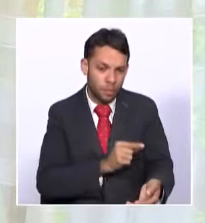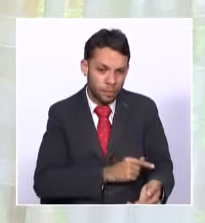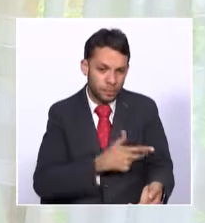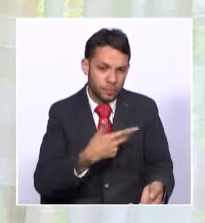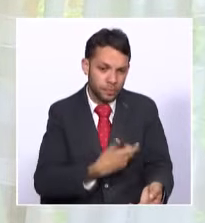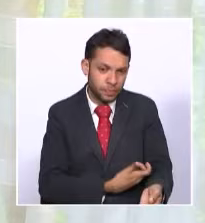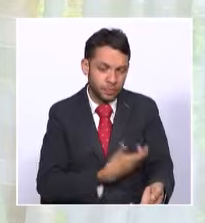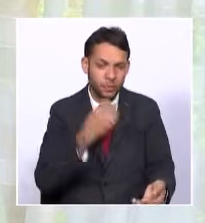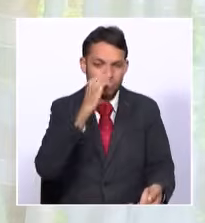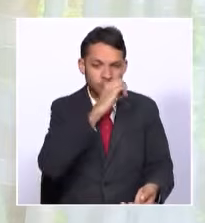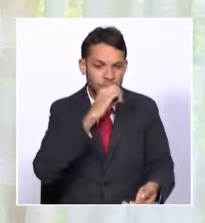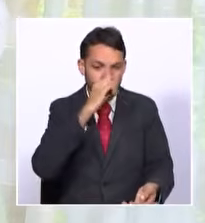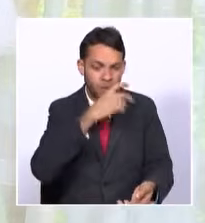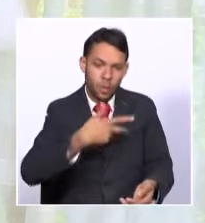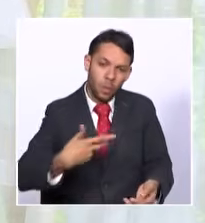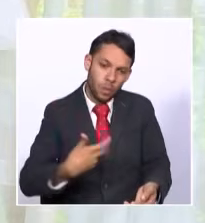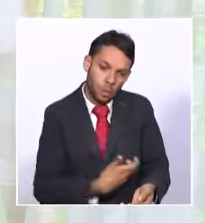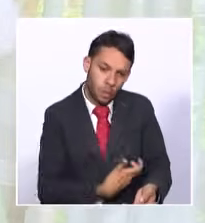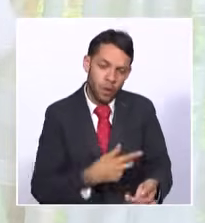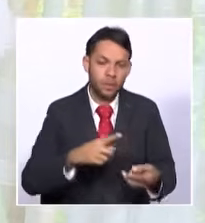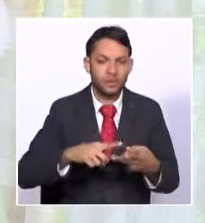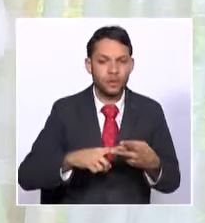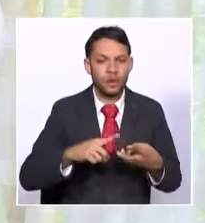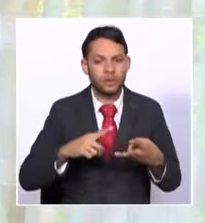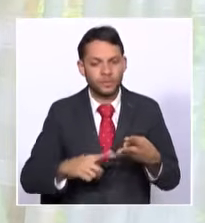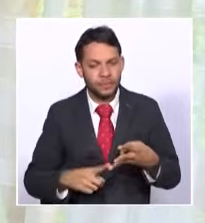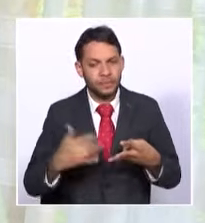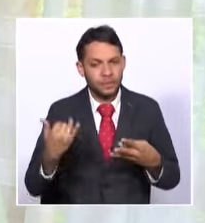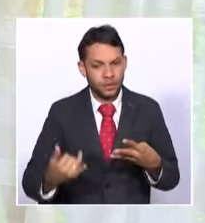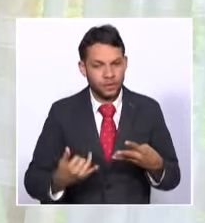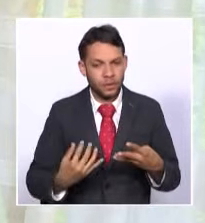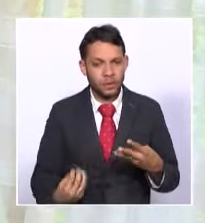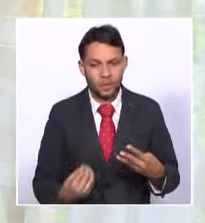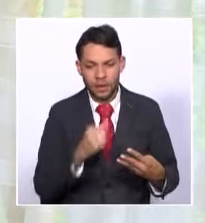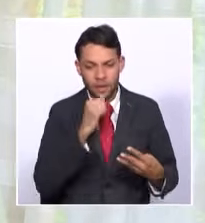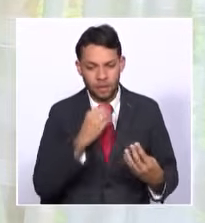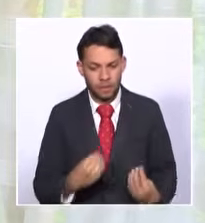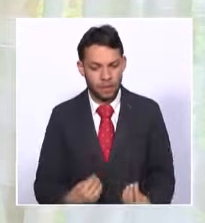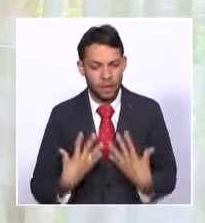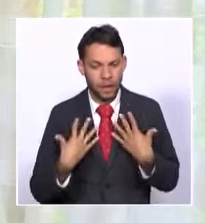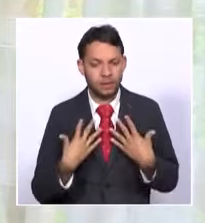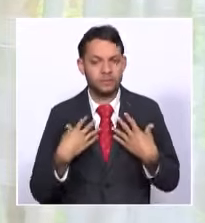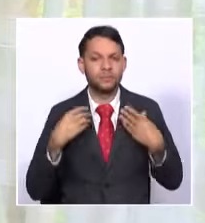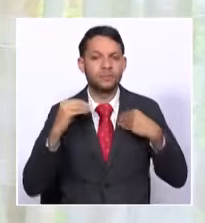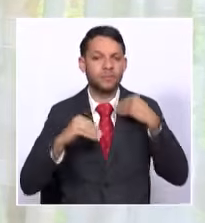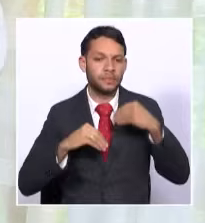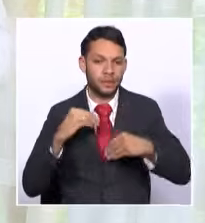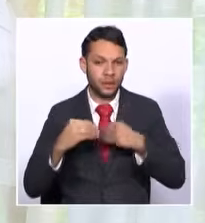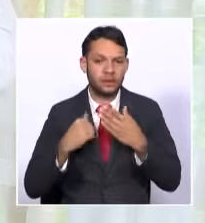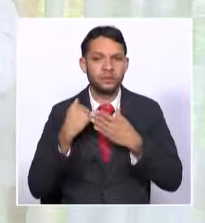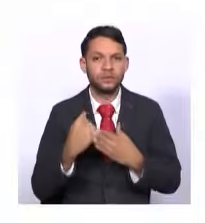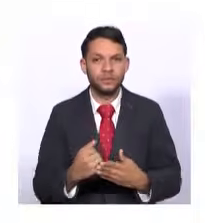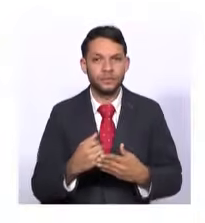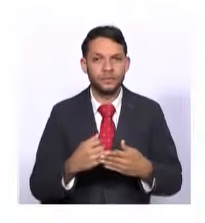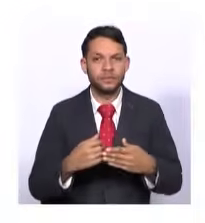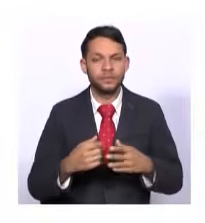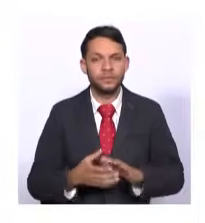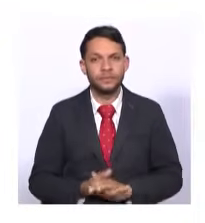y nutrición y demás se convierten en un proceso terapéutico amplio para el paciente. Ya regresamos.